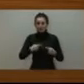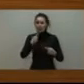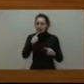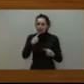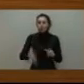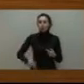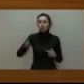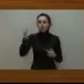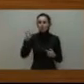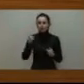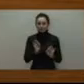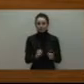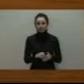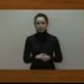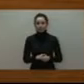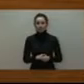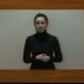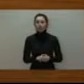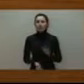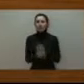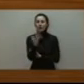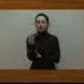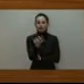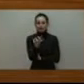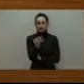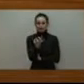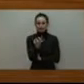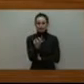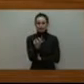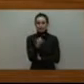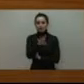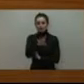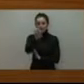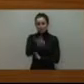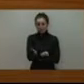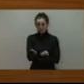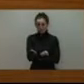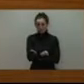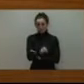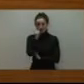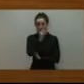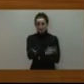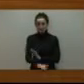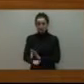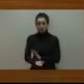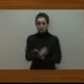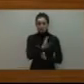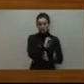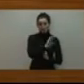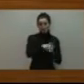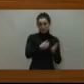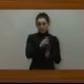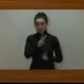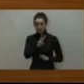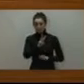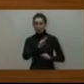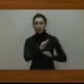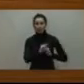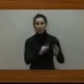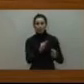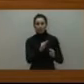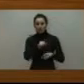llamarlo así, produce que solamente el 15% de los niños entre 0 y 3 años en Asturias